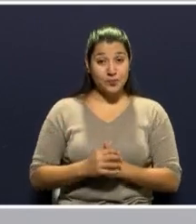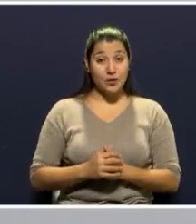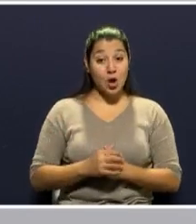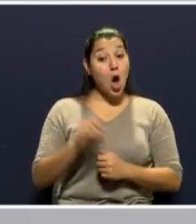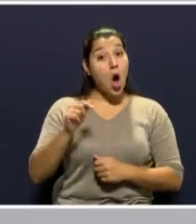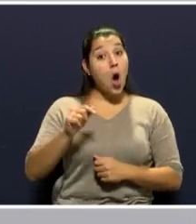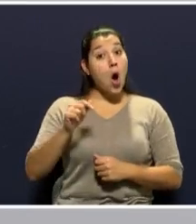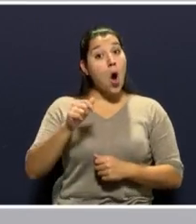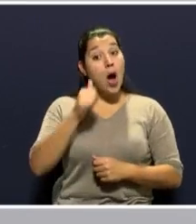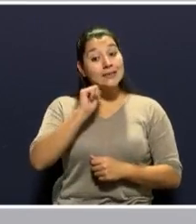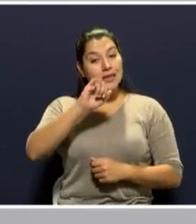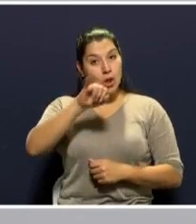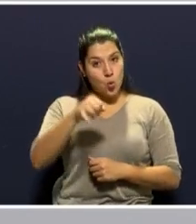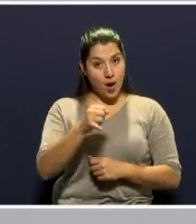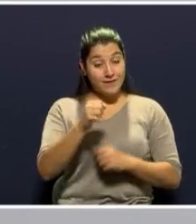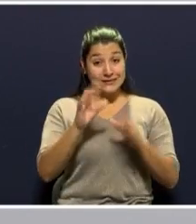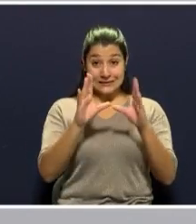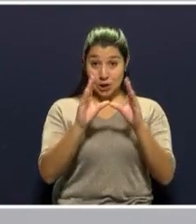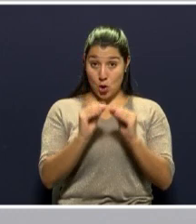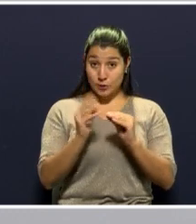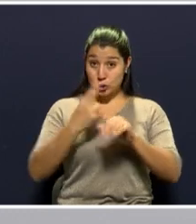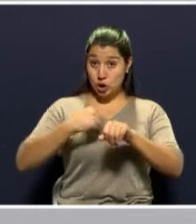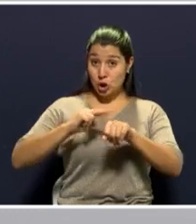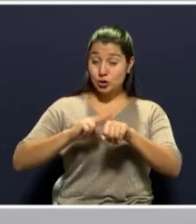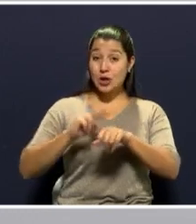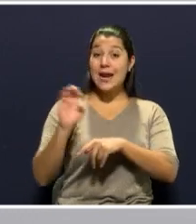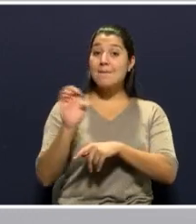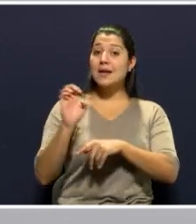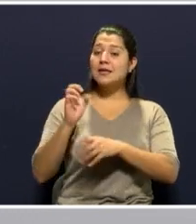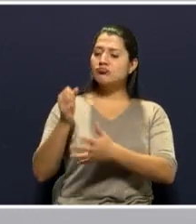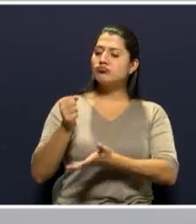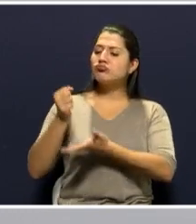la Comisión Nacional de Emergencias entregó